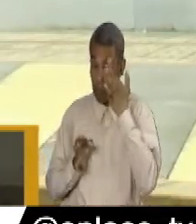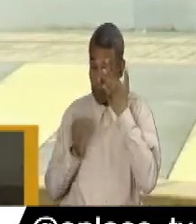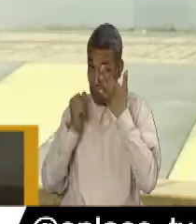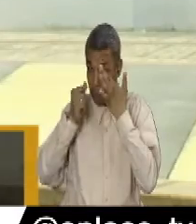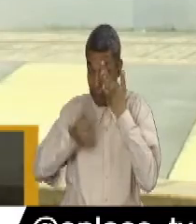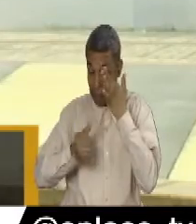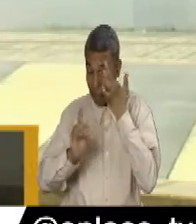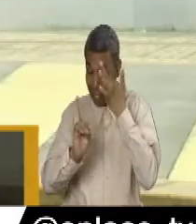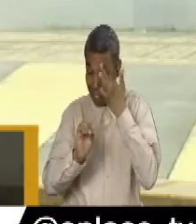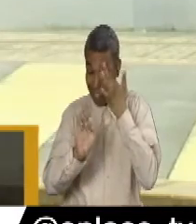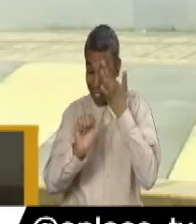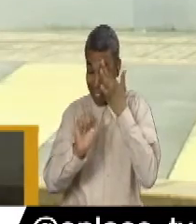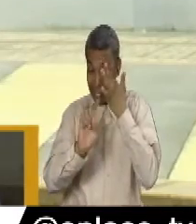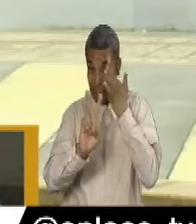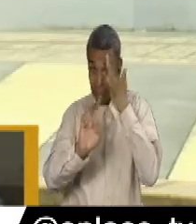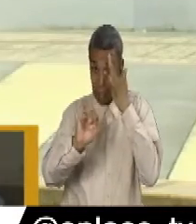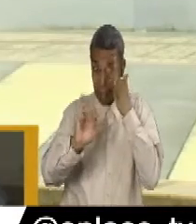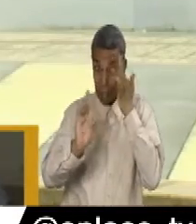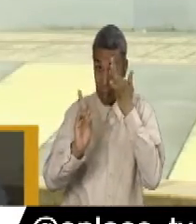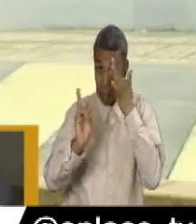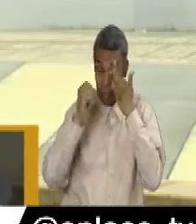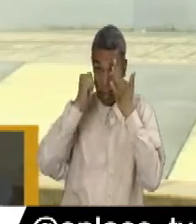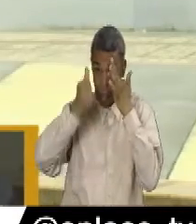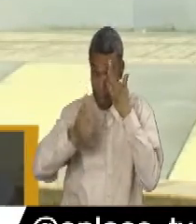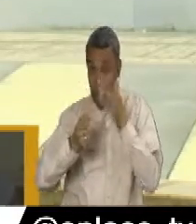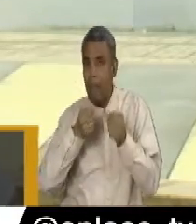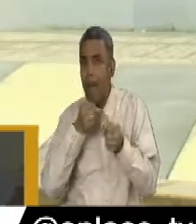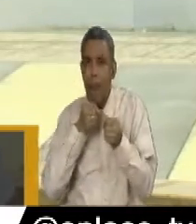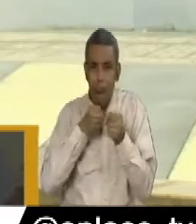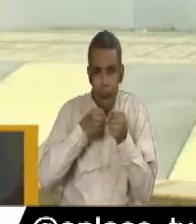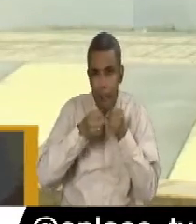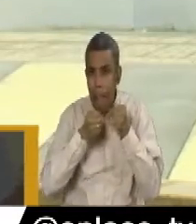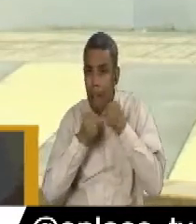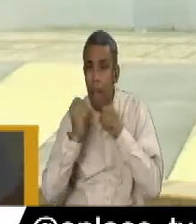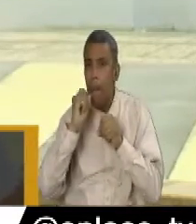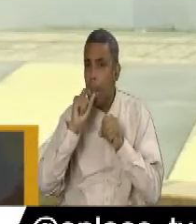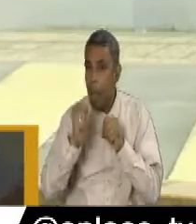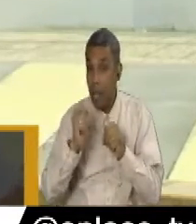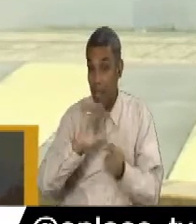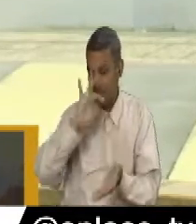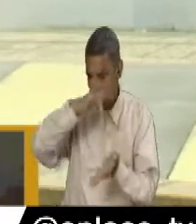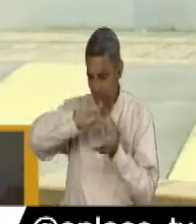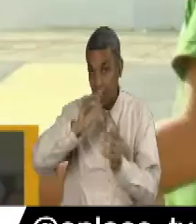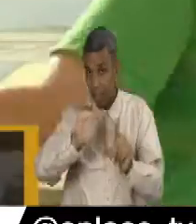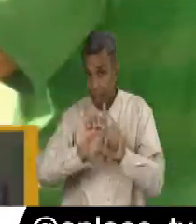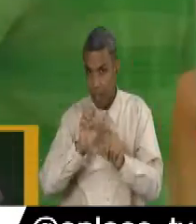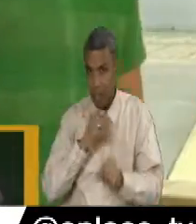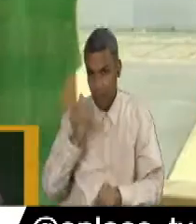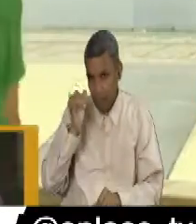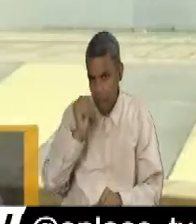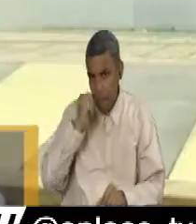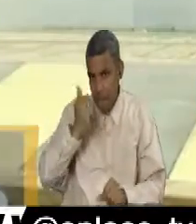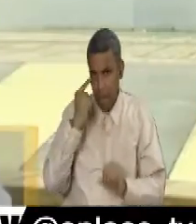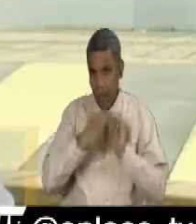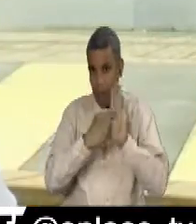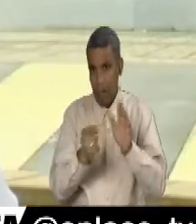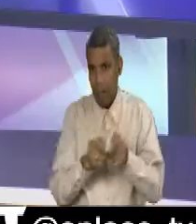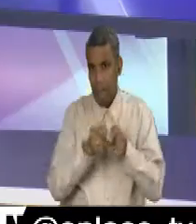rueda de prensa. Nosotros por supuesto estaremos pendientes del desarrollo de esta información. Es por ahora un informe de Zulay Cruz para Enlace